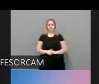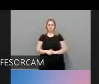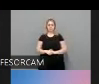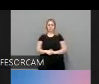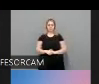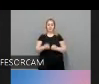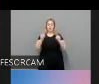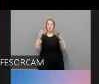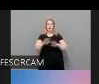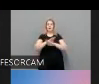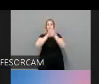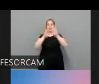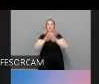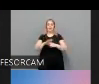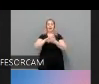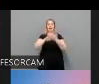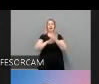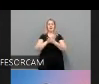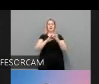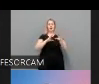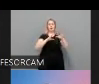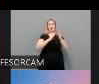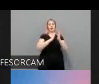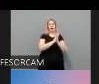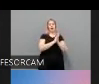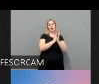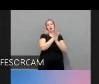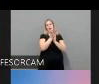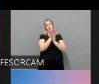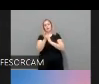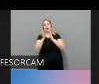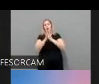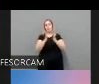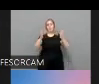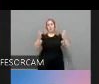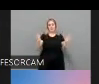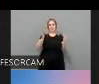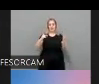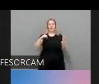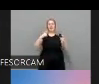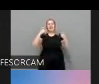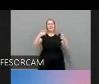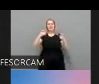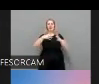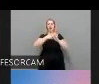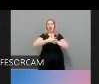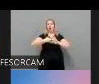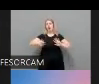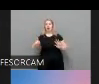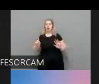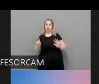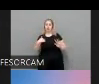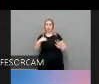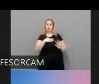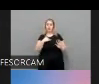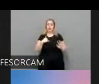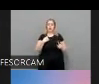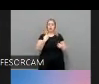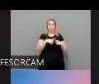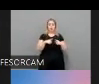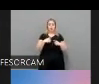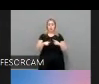Bueno, y por último ya hablamos de comunicación aumentativa y alternativa. Aquí voy a intentar no entretenerme demasiado, solo quiero dar unas pequeñas